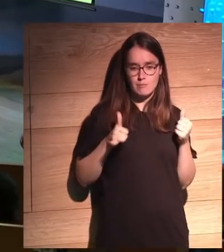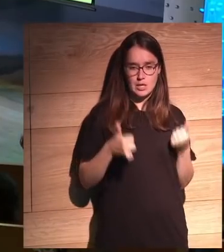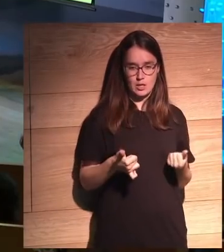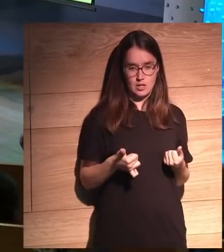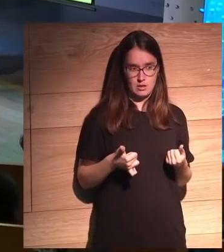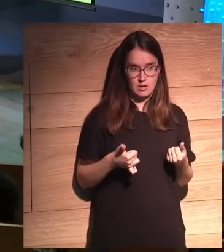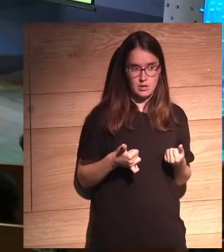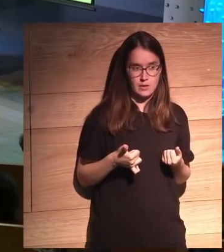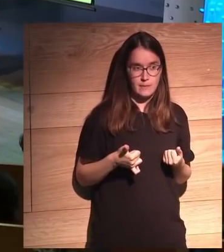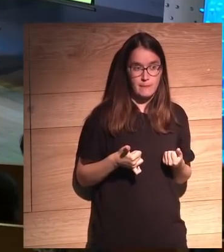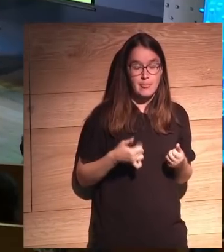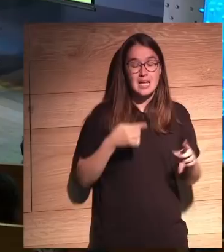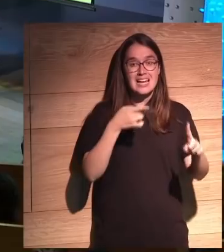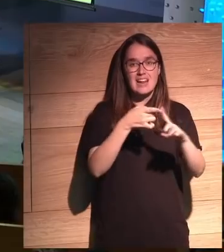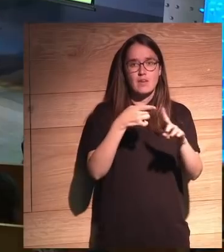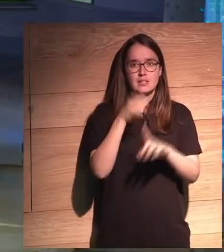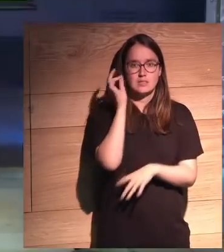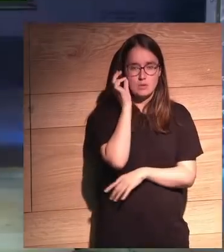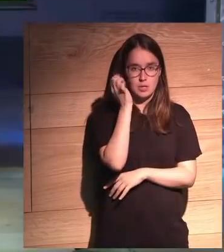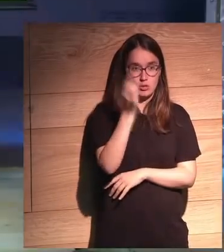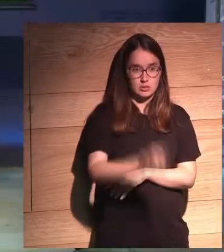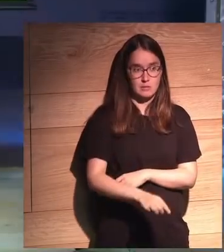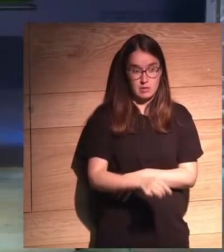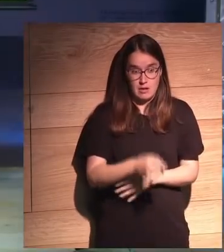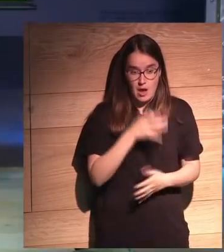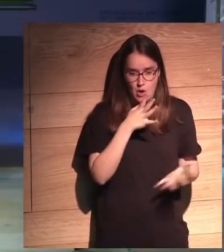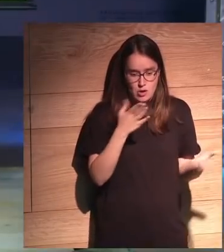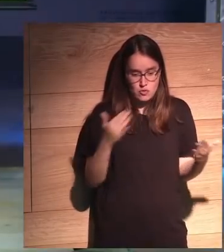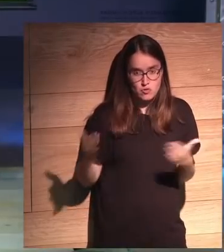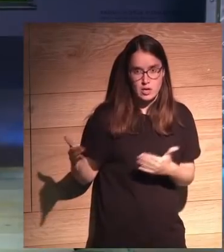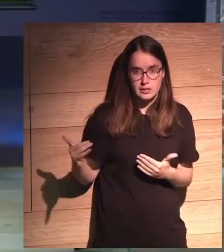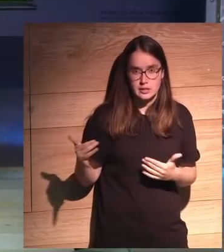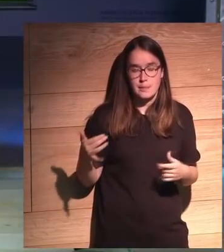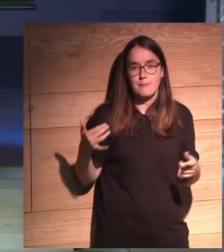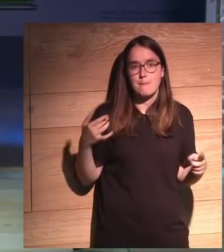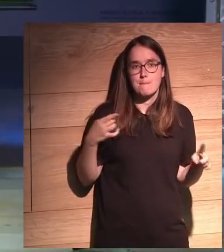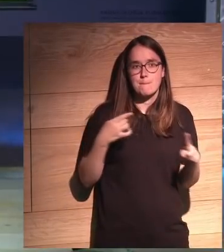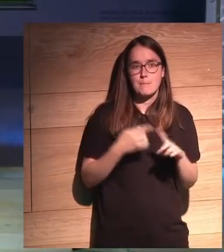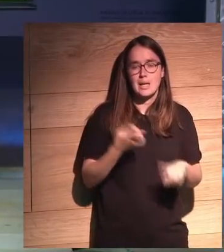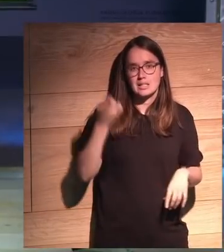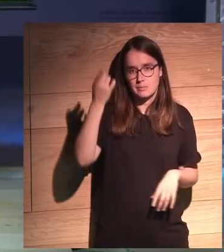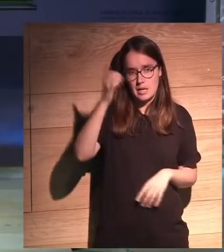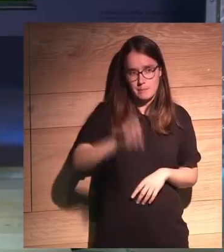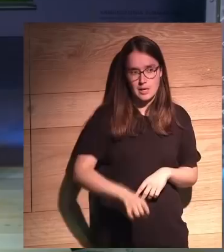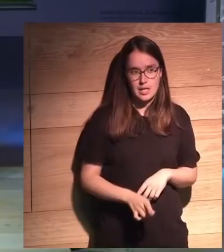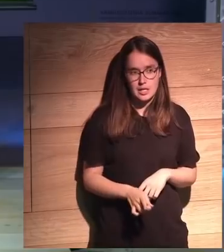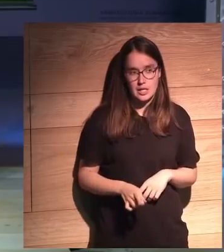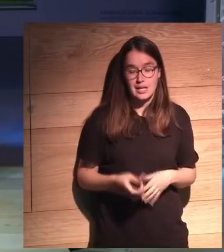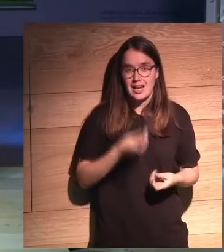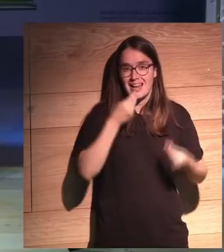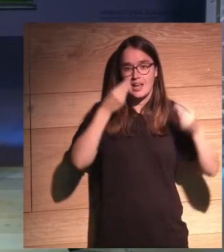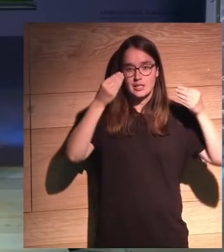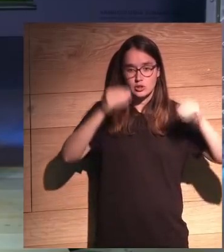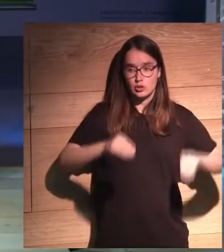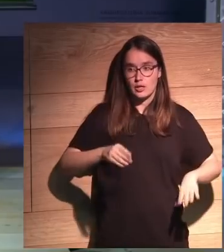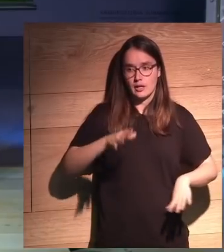tener referentes femeninos de los que carecen, y para que además la historia